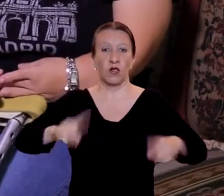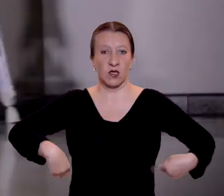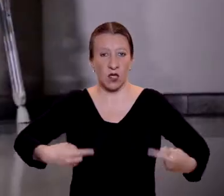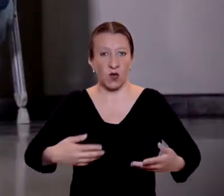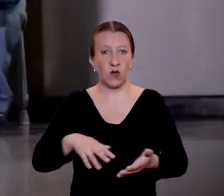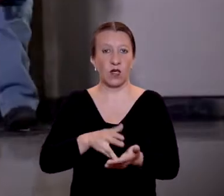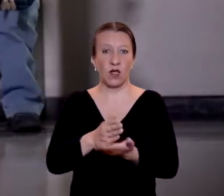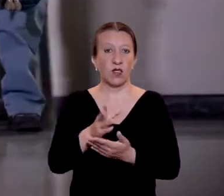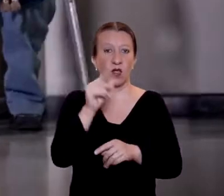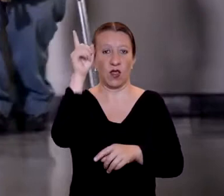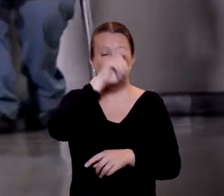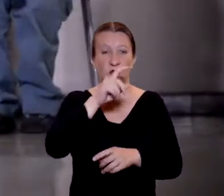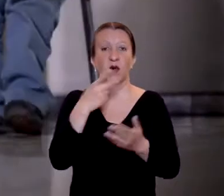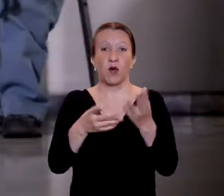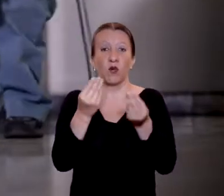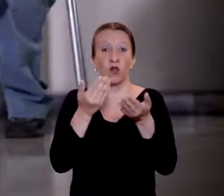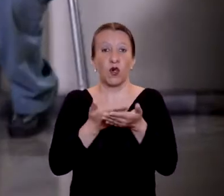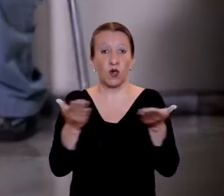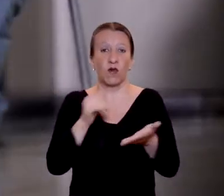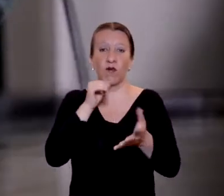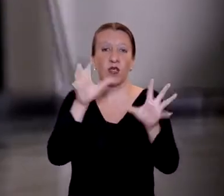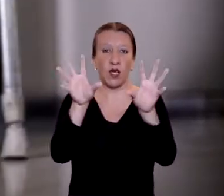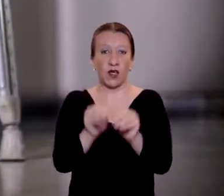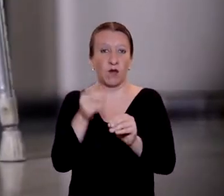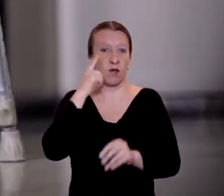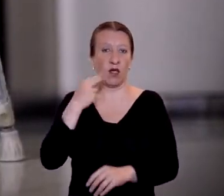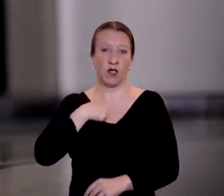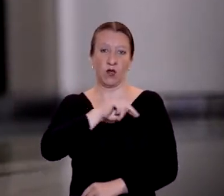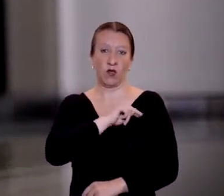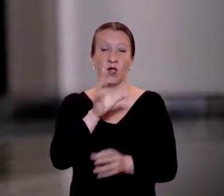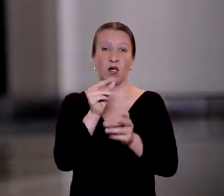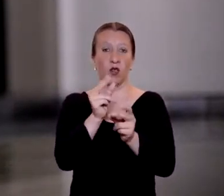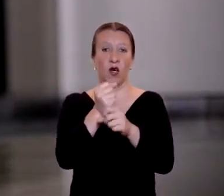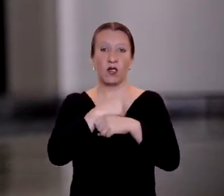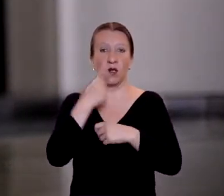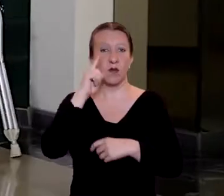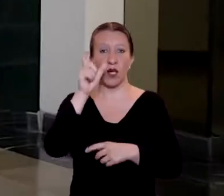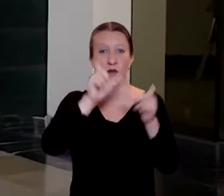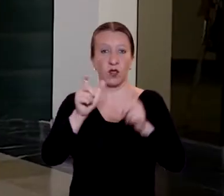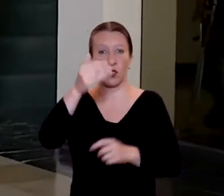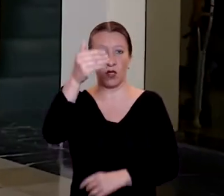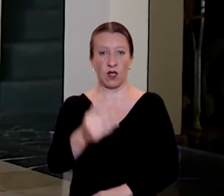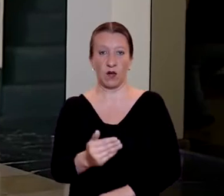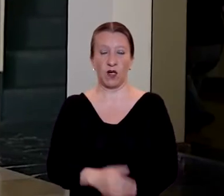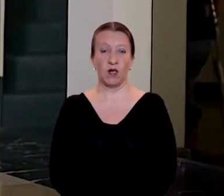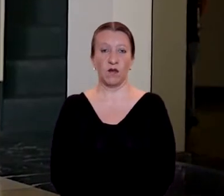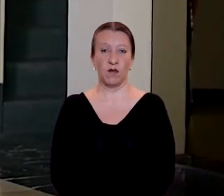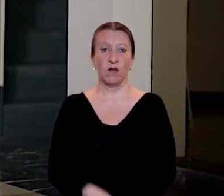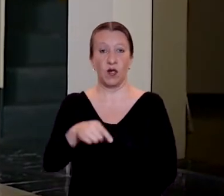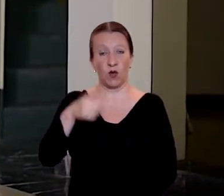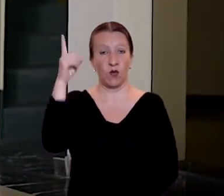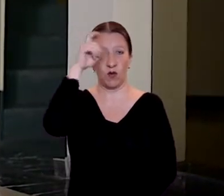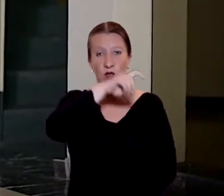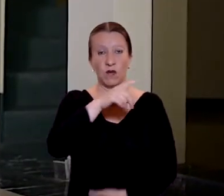ruedas. Hay muchas cosas que no están adaptadas a nosotros o no están realizadas para personas de talla baja. Es muy